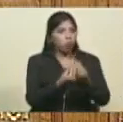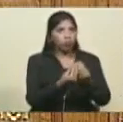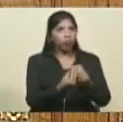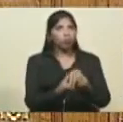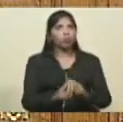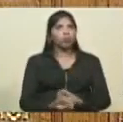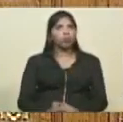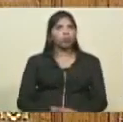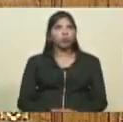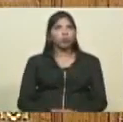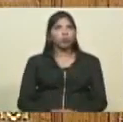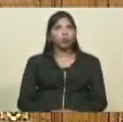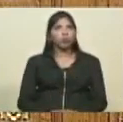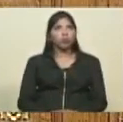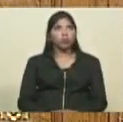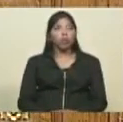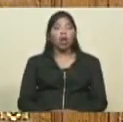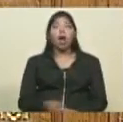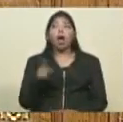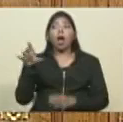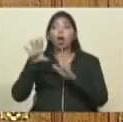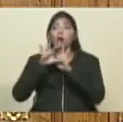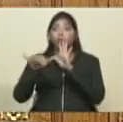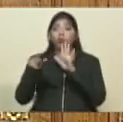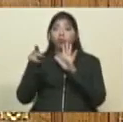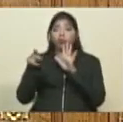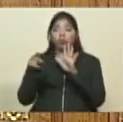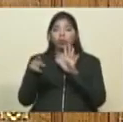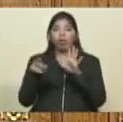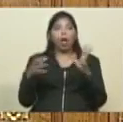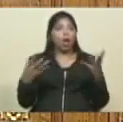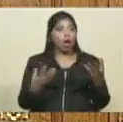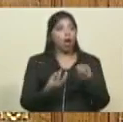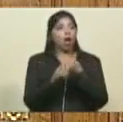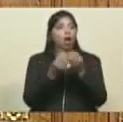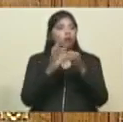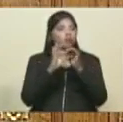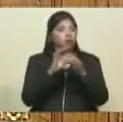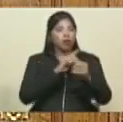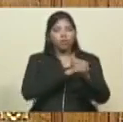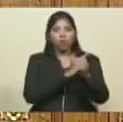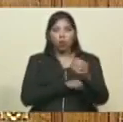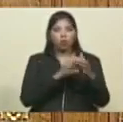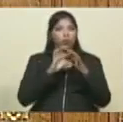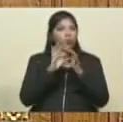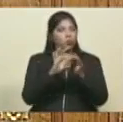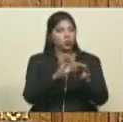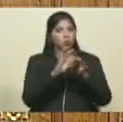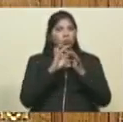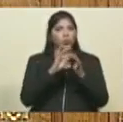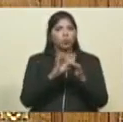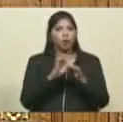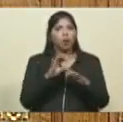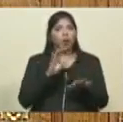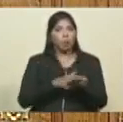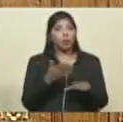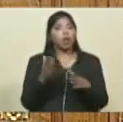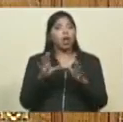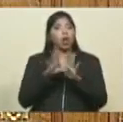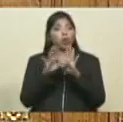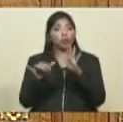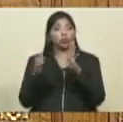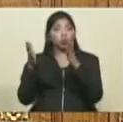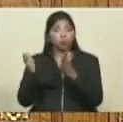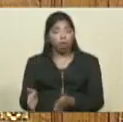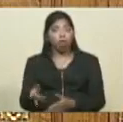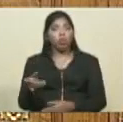creado para que desde la constituyente abracemos esa causa, la fortalezcamos y Magaly sienta que los constituyentes de la